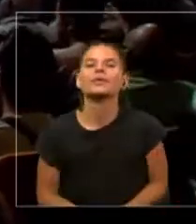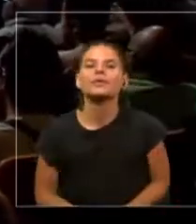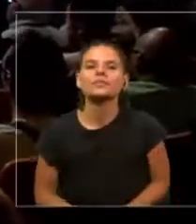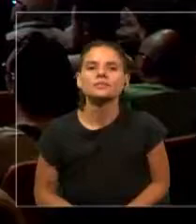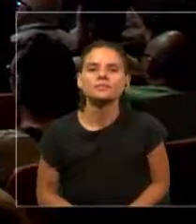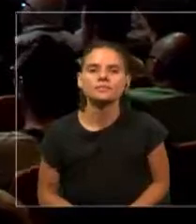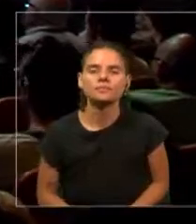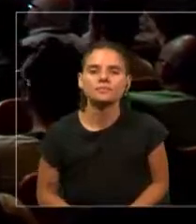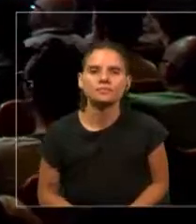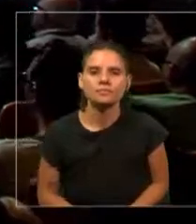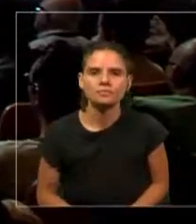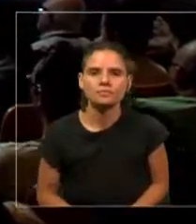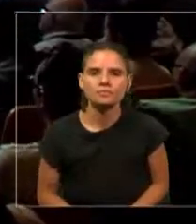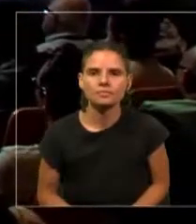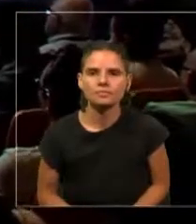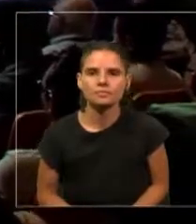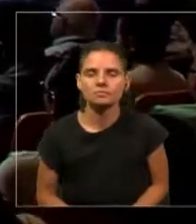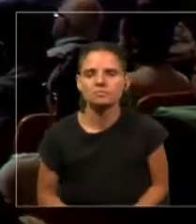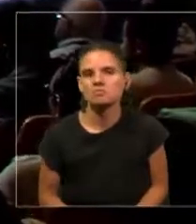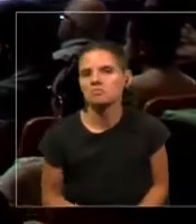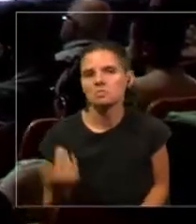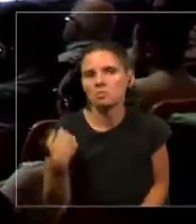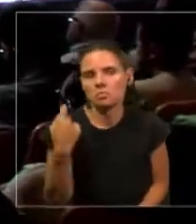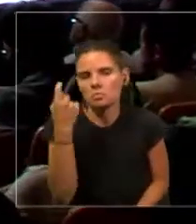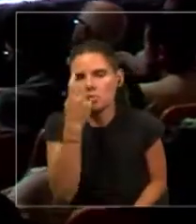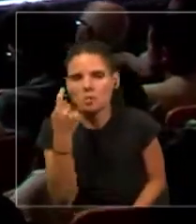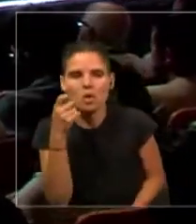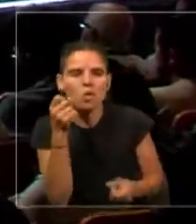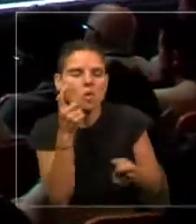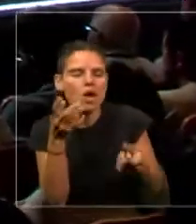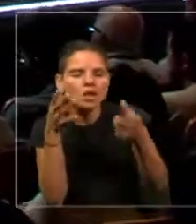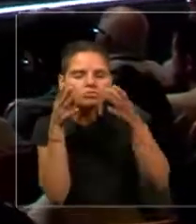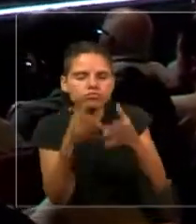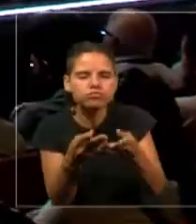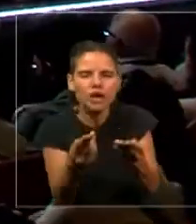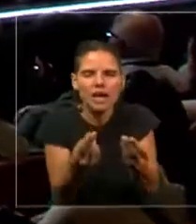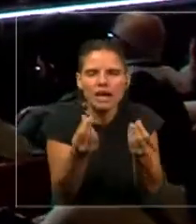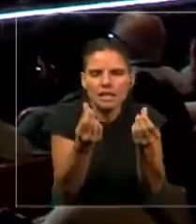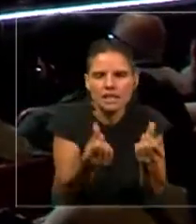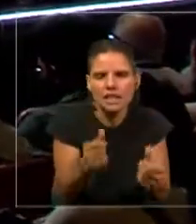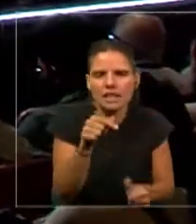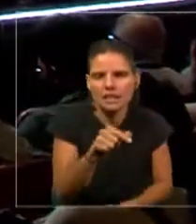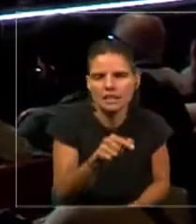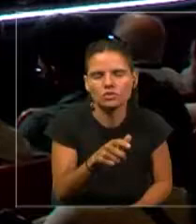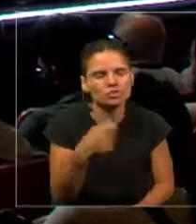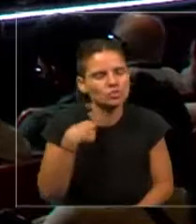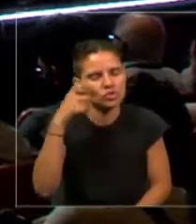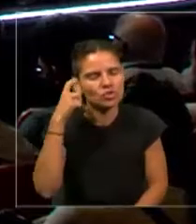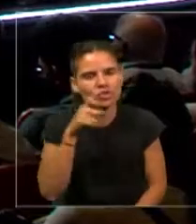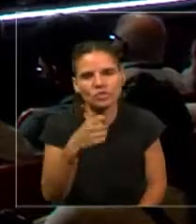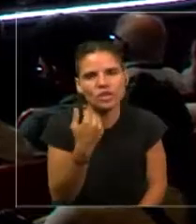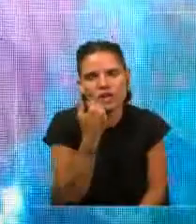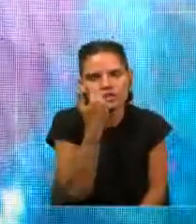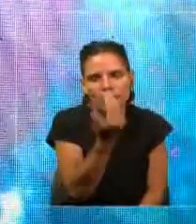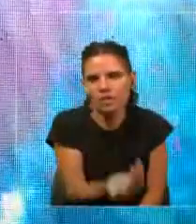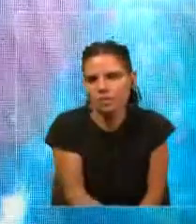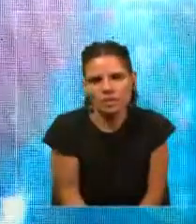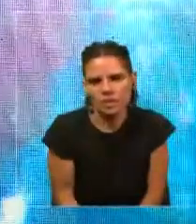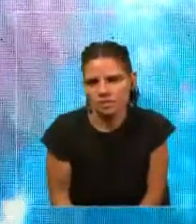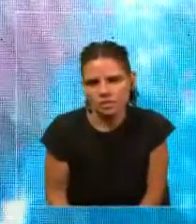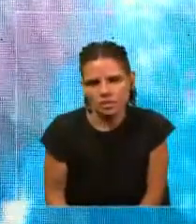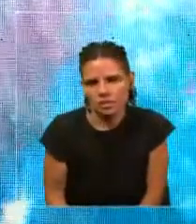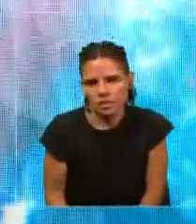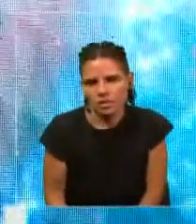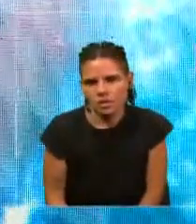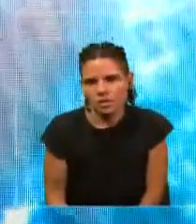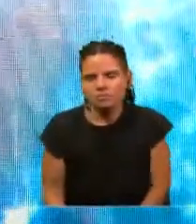pesar de la calidad del personal, lo que es una vergüenza. Yo considero eso una vergüenza. Y por lo menos